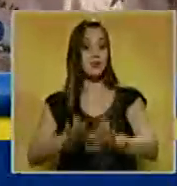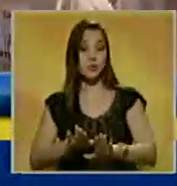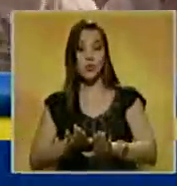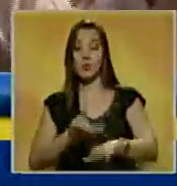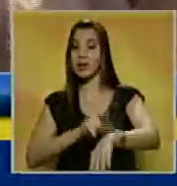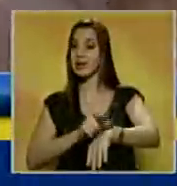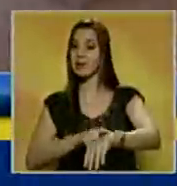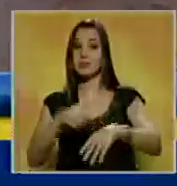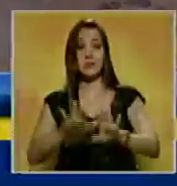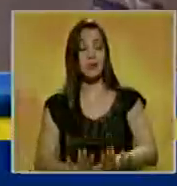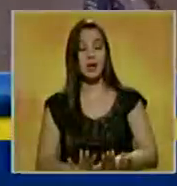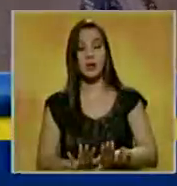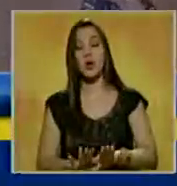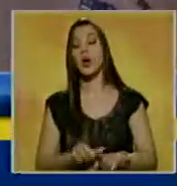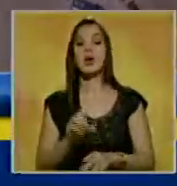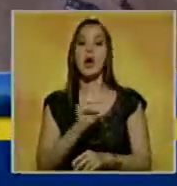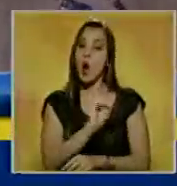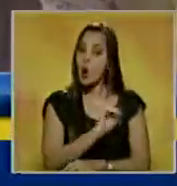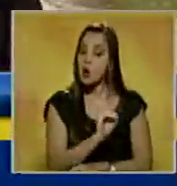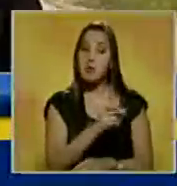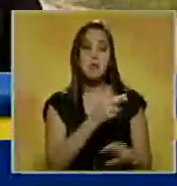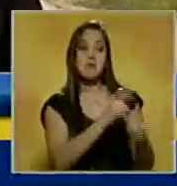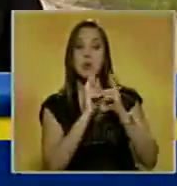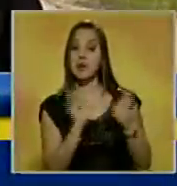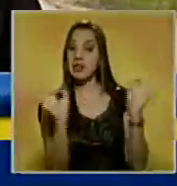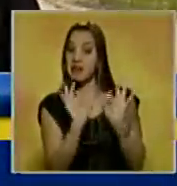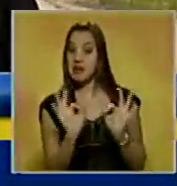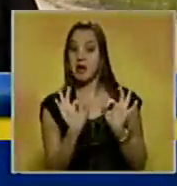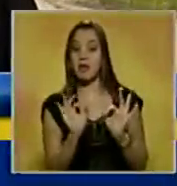contrario, advirtieron que paralizarán sus actividades de manera